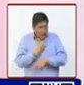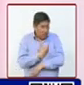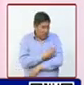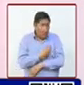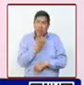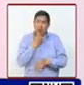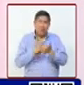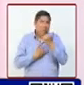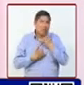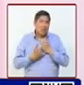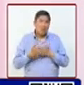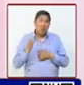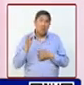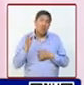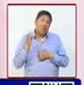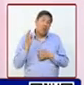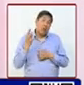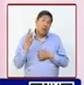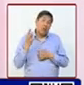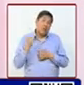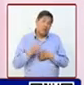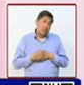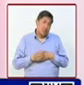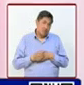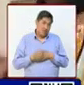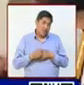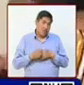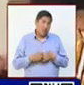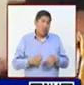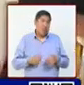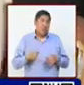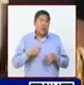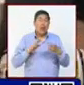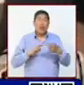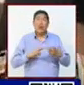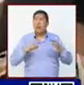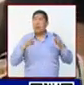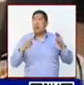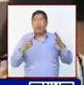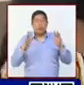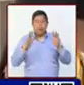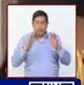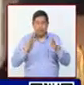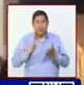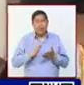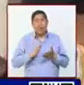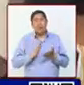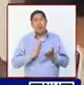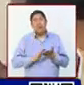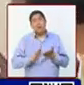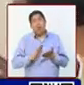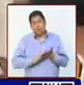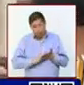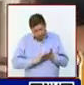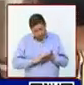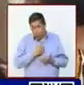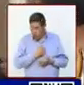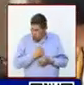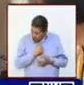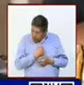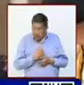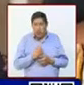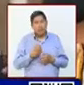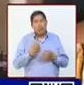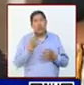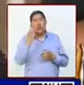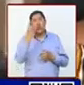Pero veamos qué pasó con este cuarto caso de Santa Cruz. La gestión, desgraciadamente, hay un deceso. Ya son 4, en la